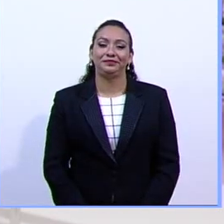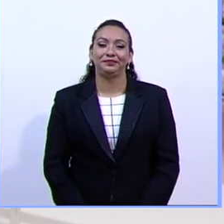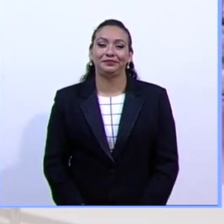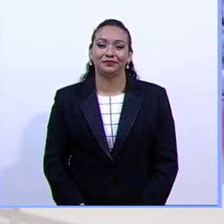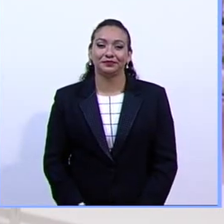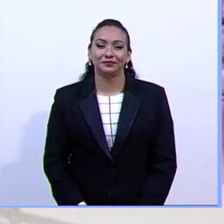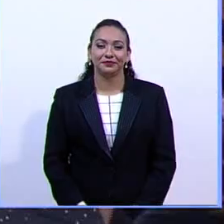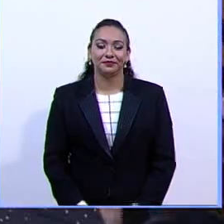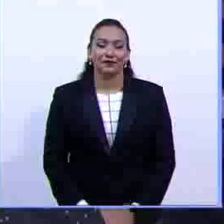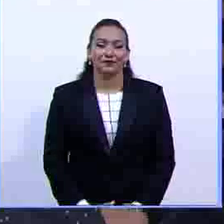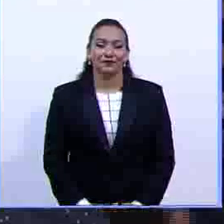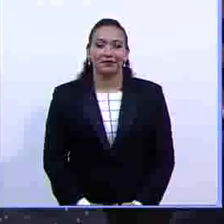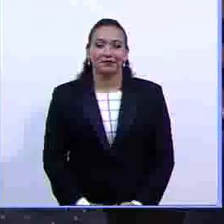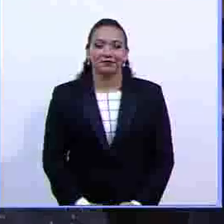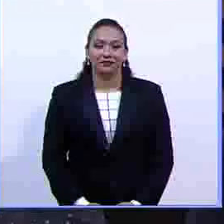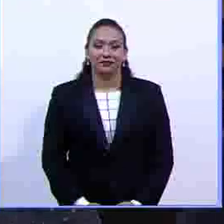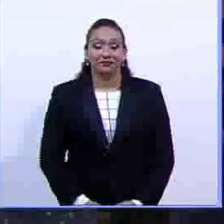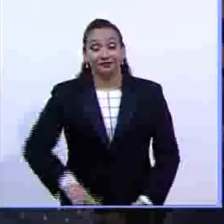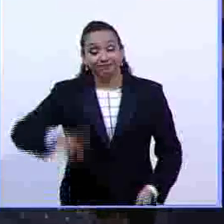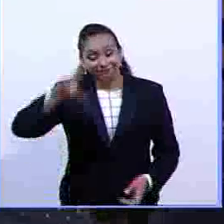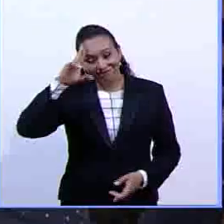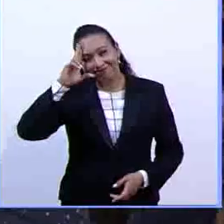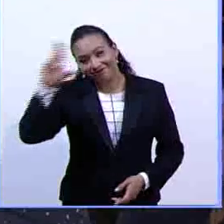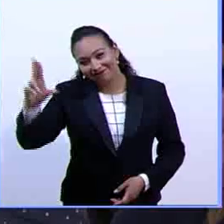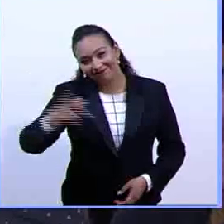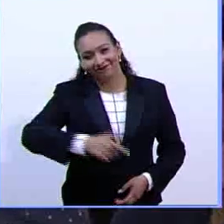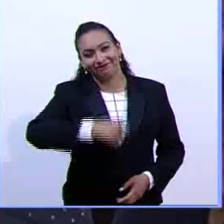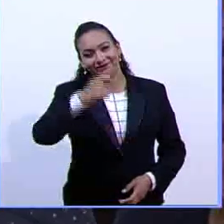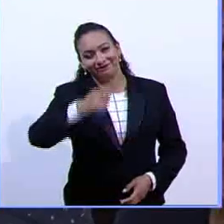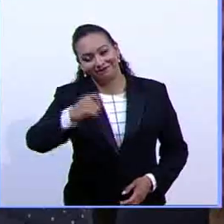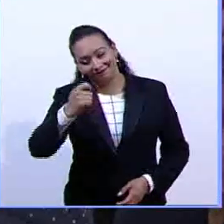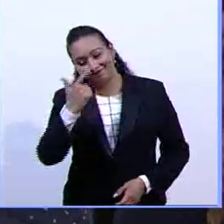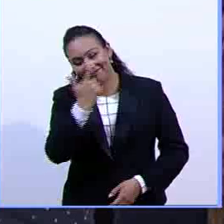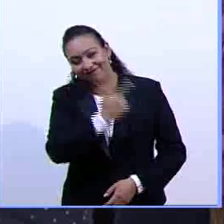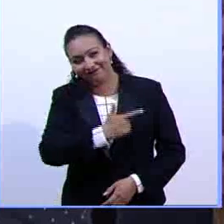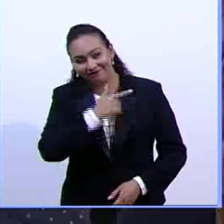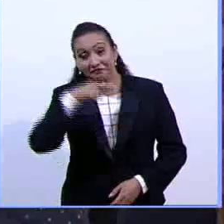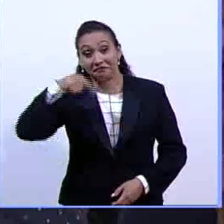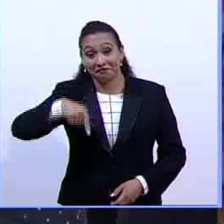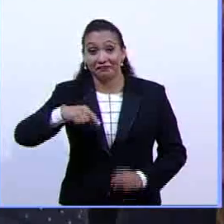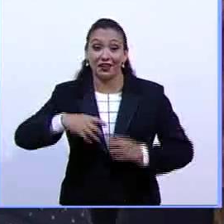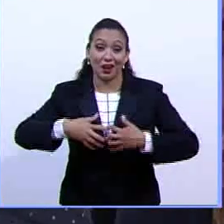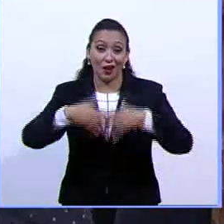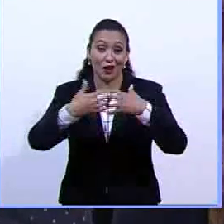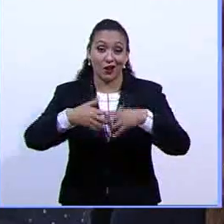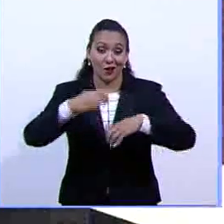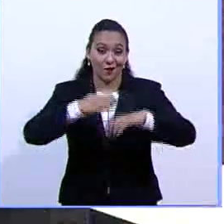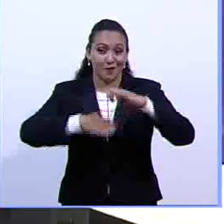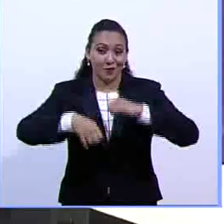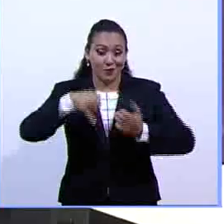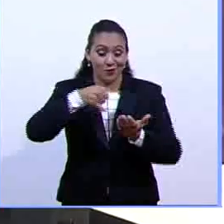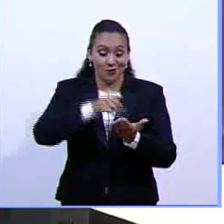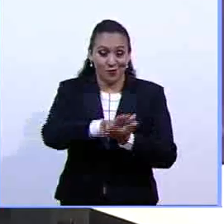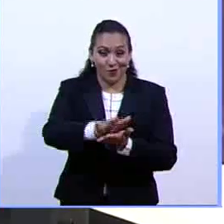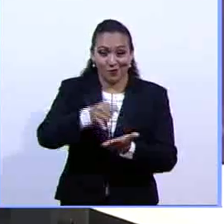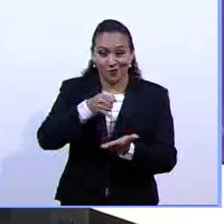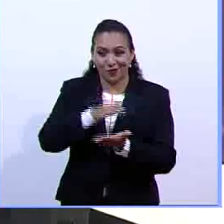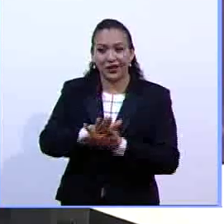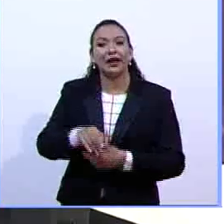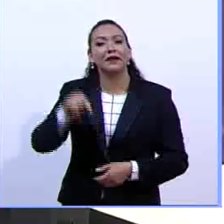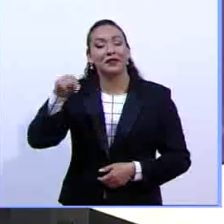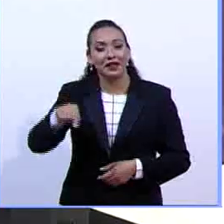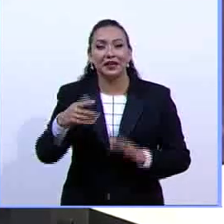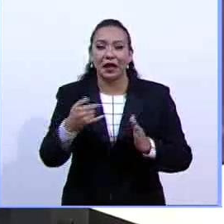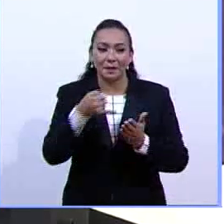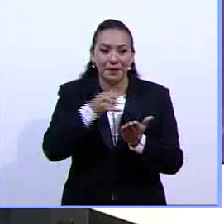escuchamos. Hola, ¿qué tal? Te saludo desde el interior de Talleres Gráficos de México, donde este día inició la impresión